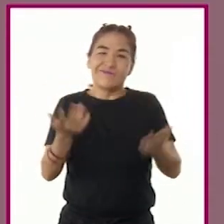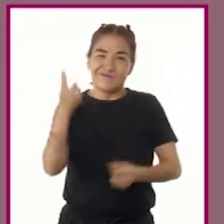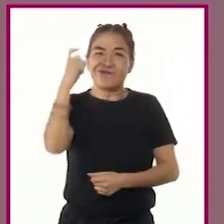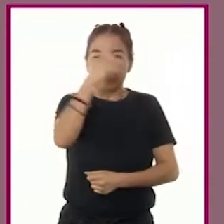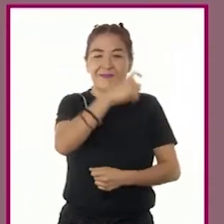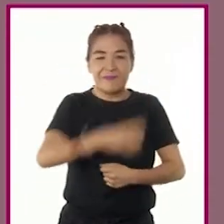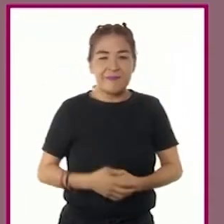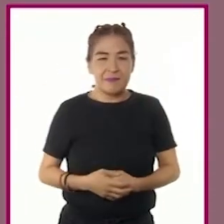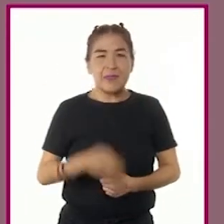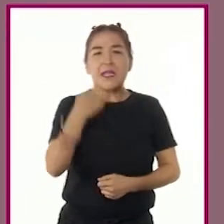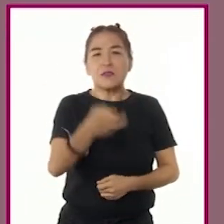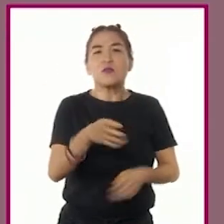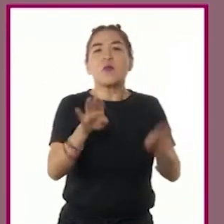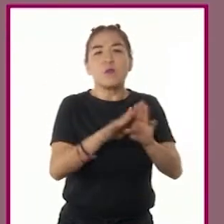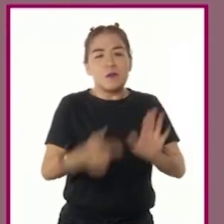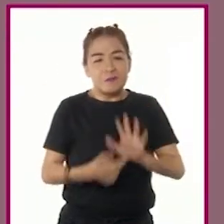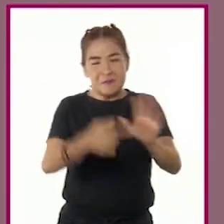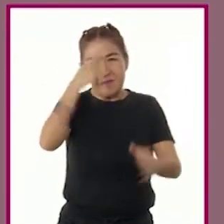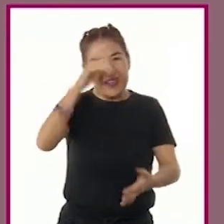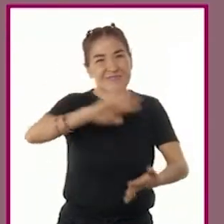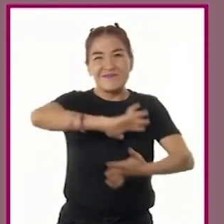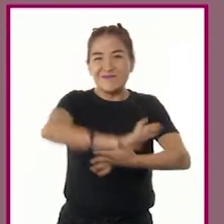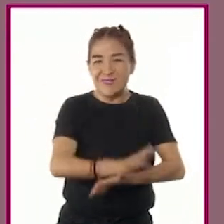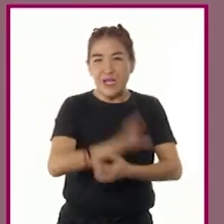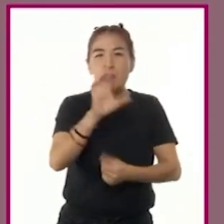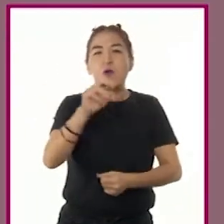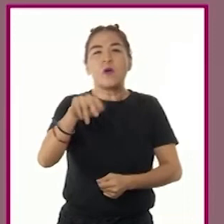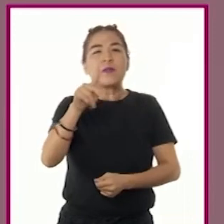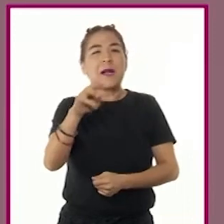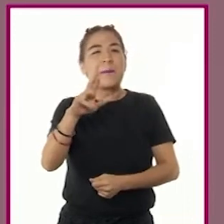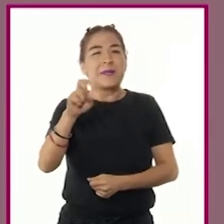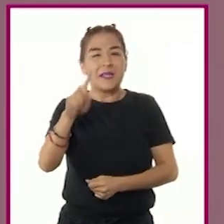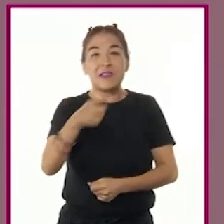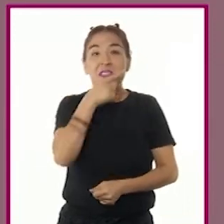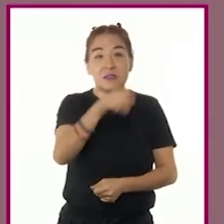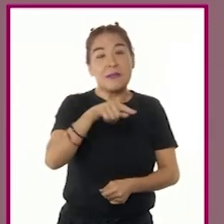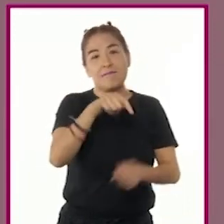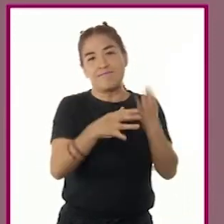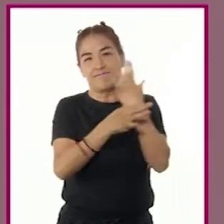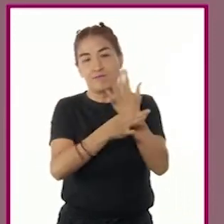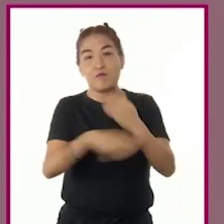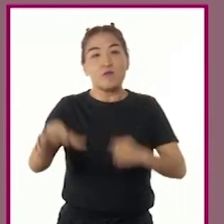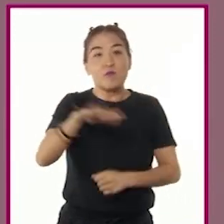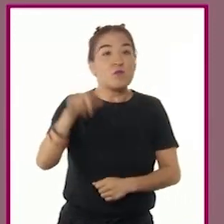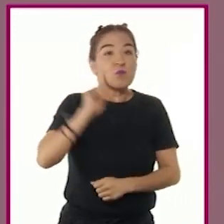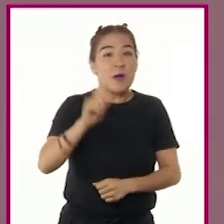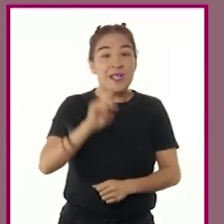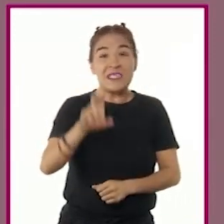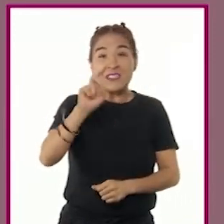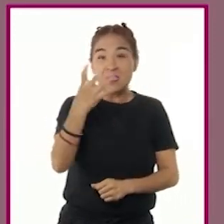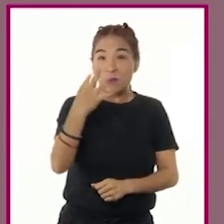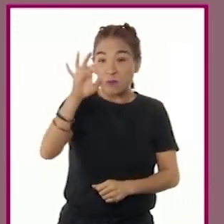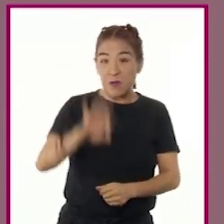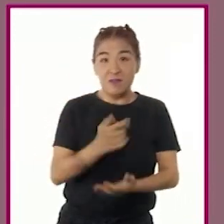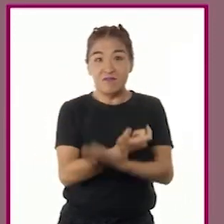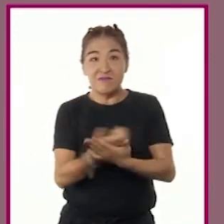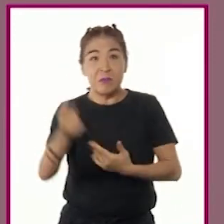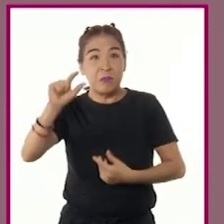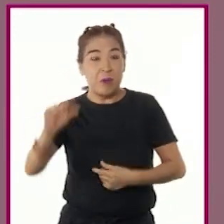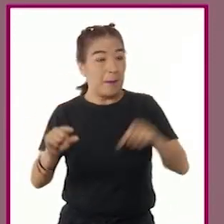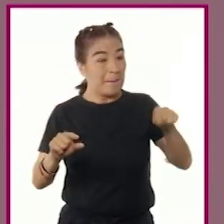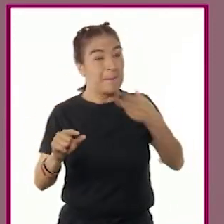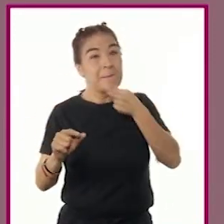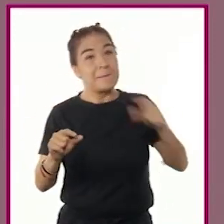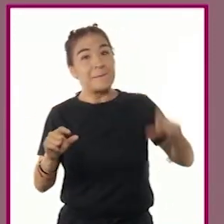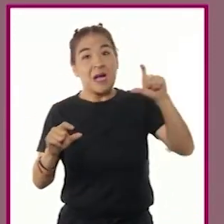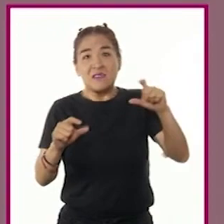Consejo Nacional para Prevenir la Discriminación, CONAPRED, las mujeres ganan 34% menos que los hombres por hacer